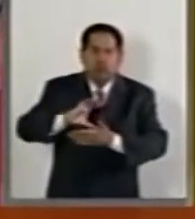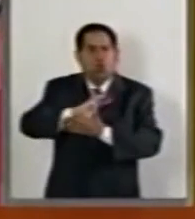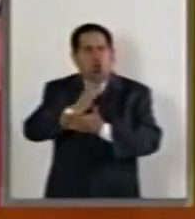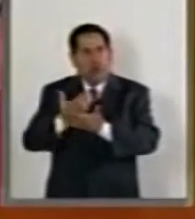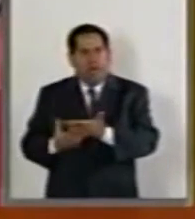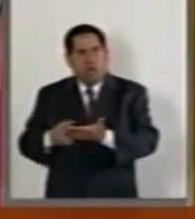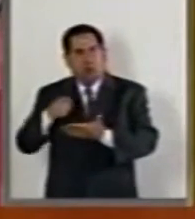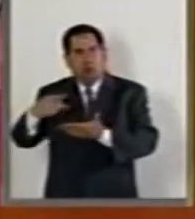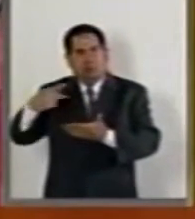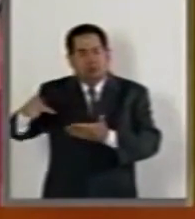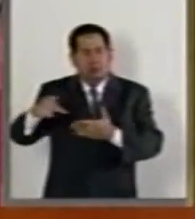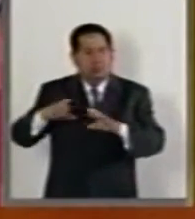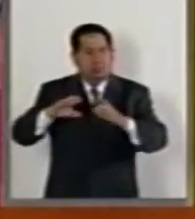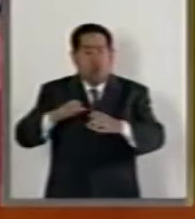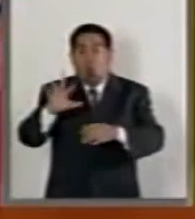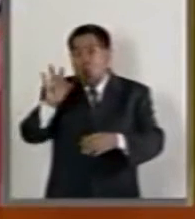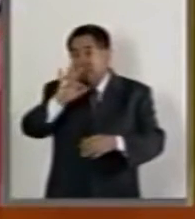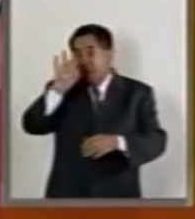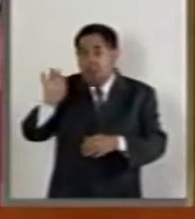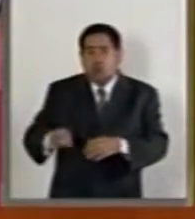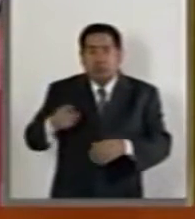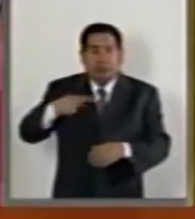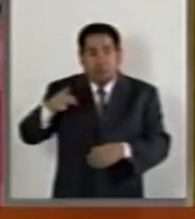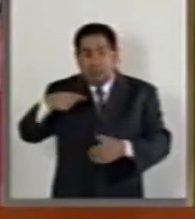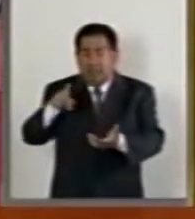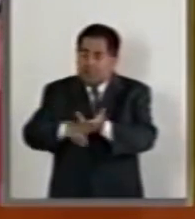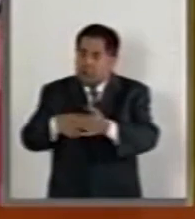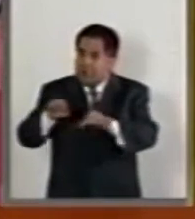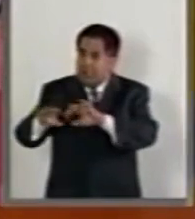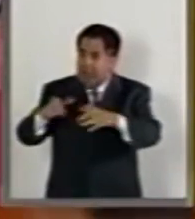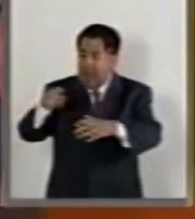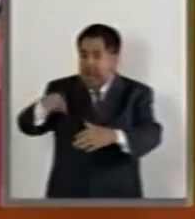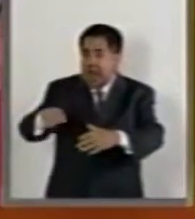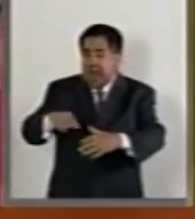esta plantilla del 40% de sus